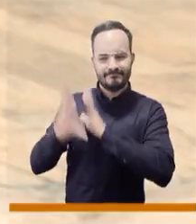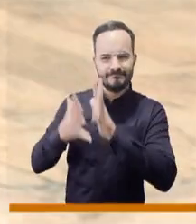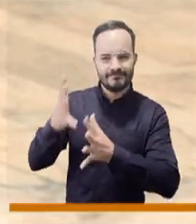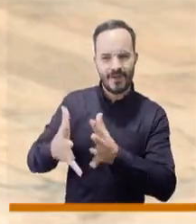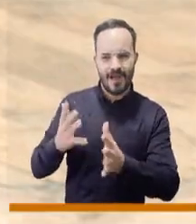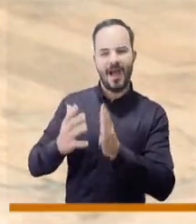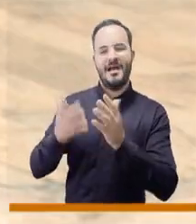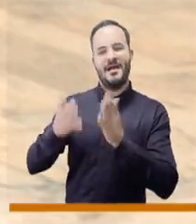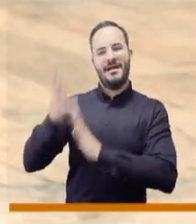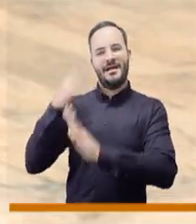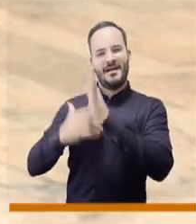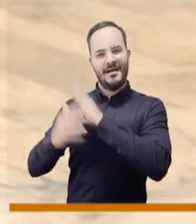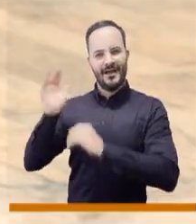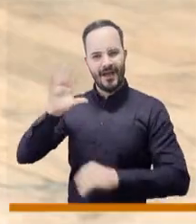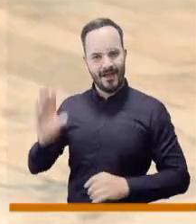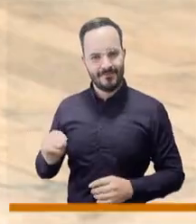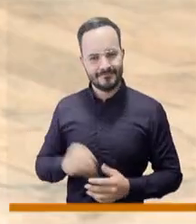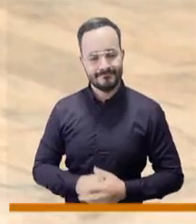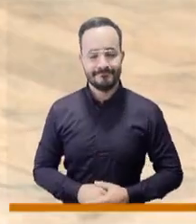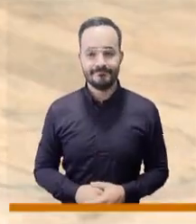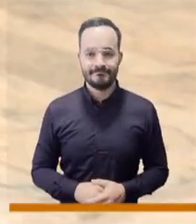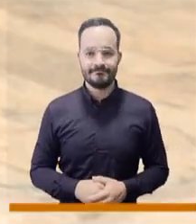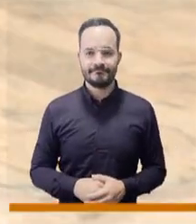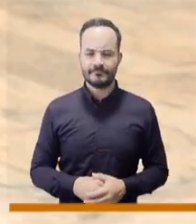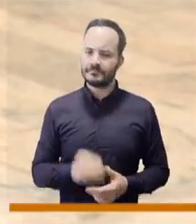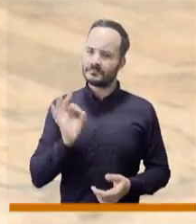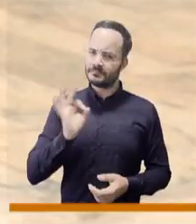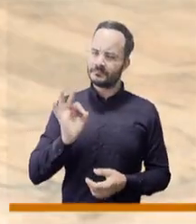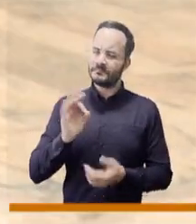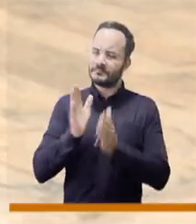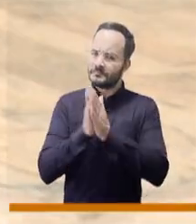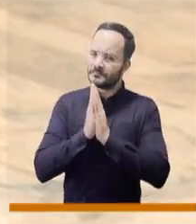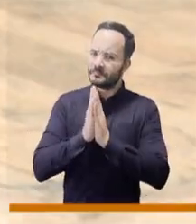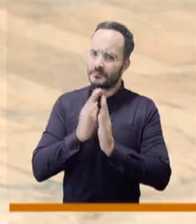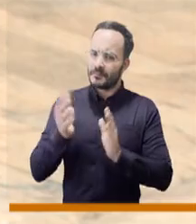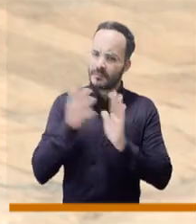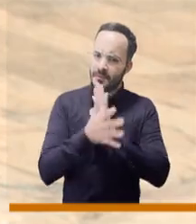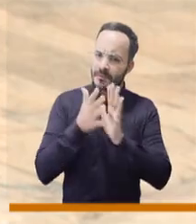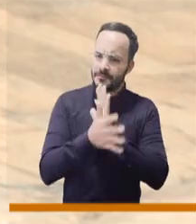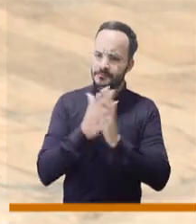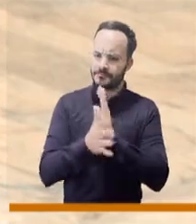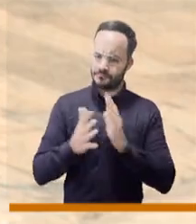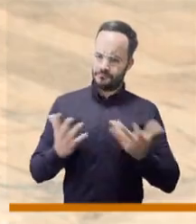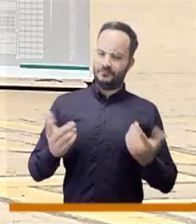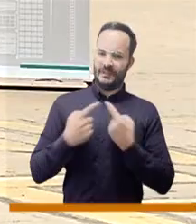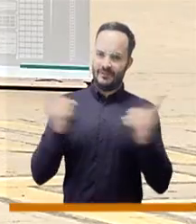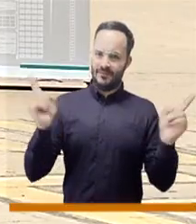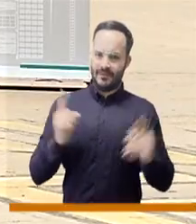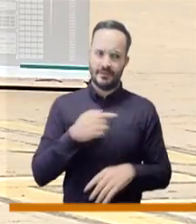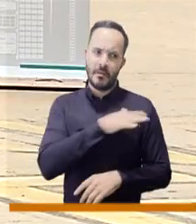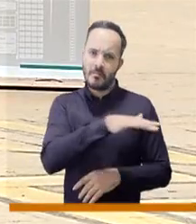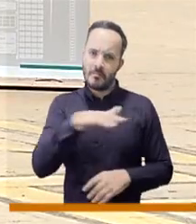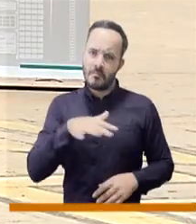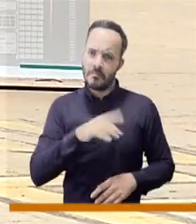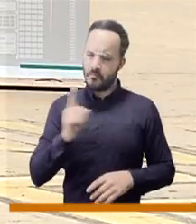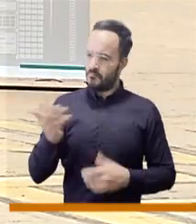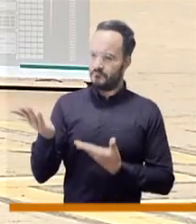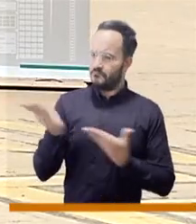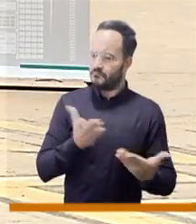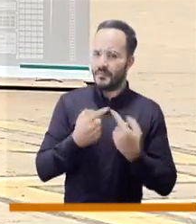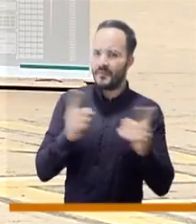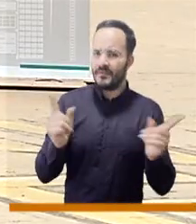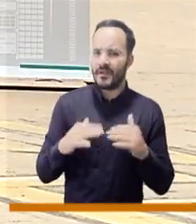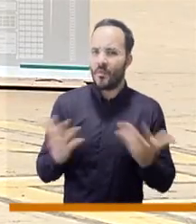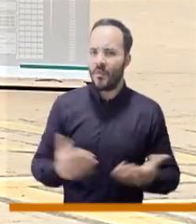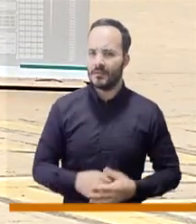poco sobre esa figura que resulta novedosa de la concejalía colectiva. Parte de la innovación popular